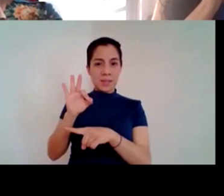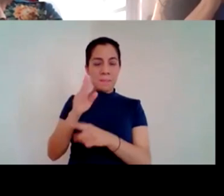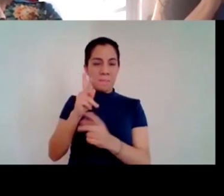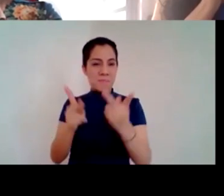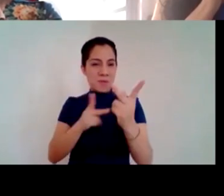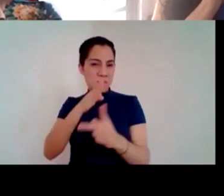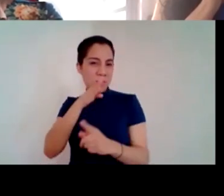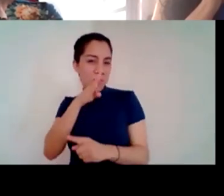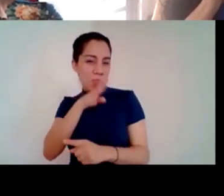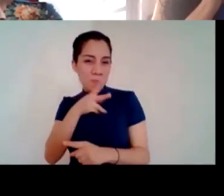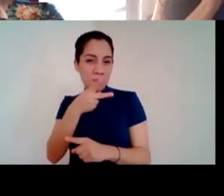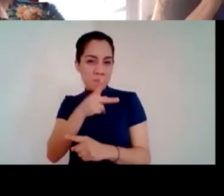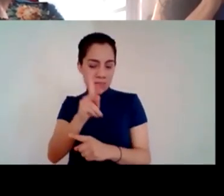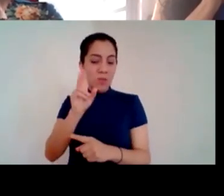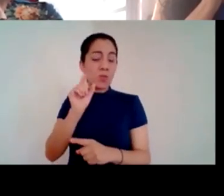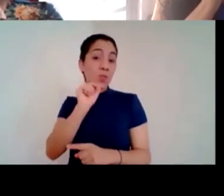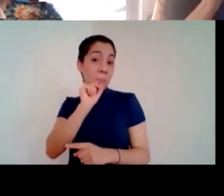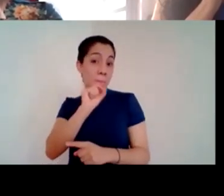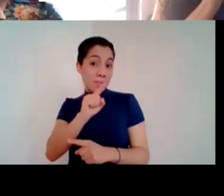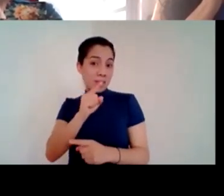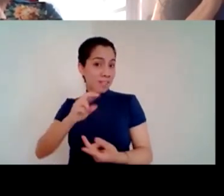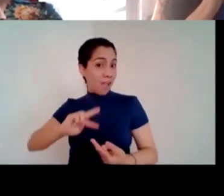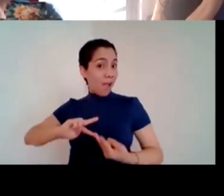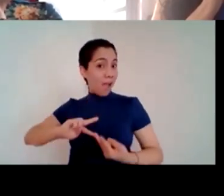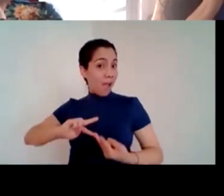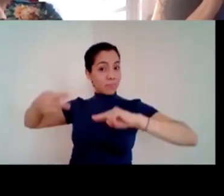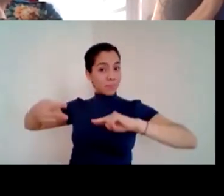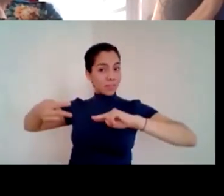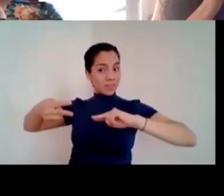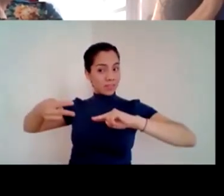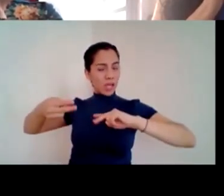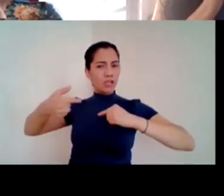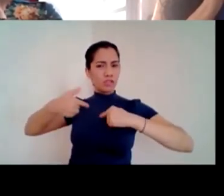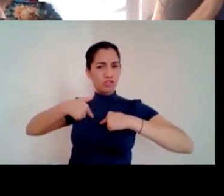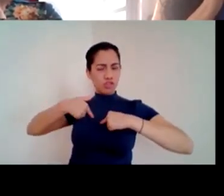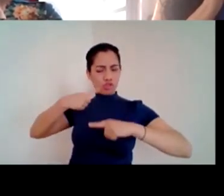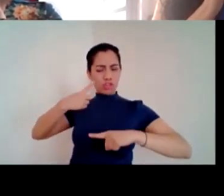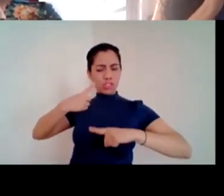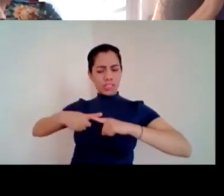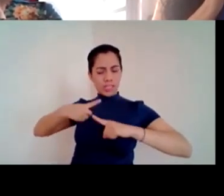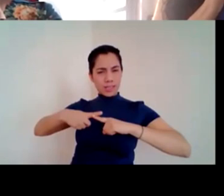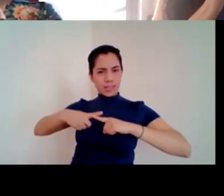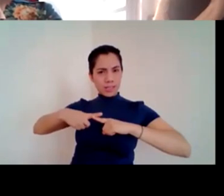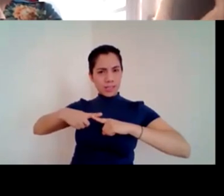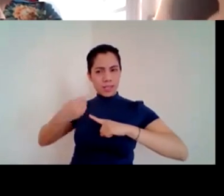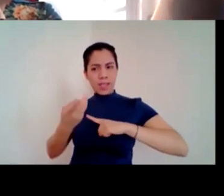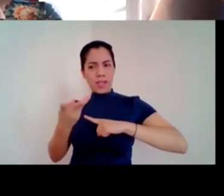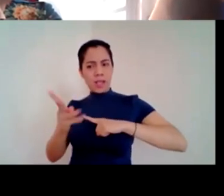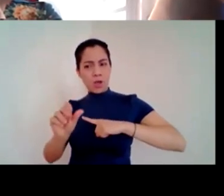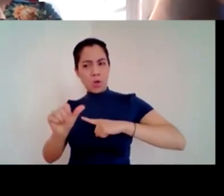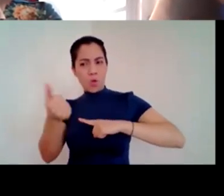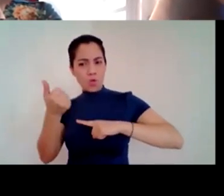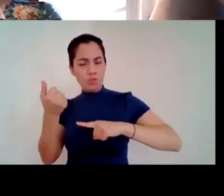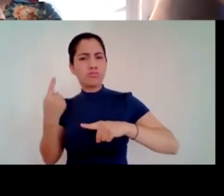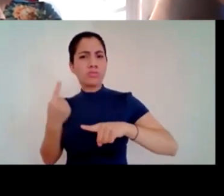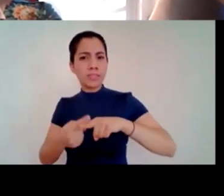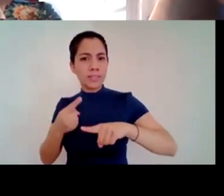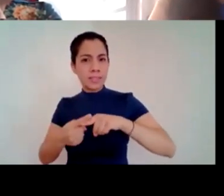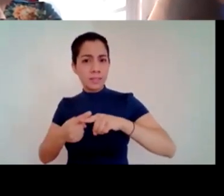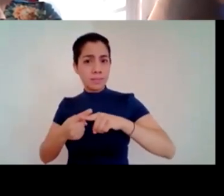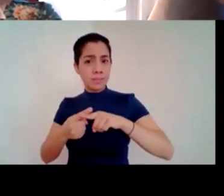¿quién soy yo para los demás también? es decir somos semejantes somos igual en un contexto